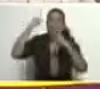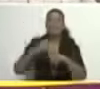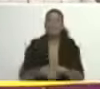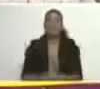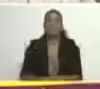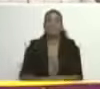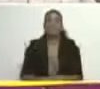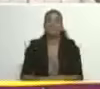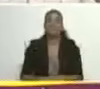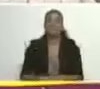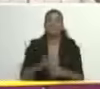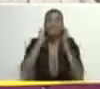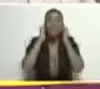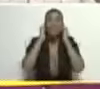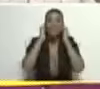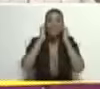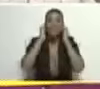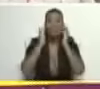Bueno,